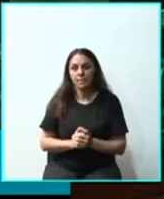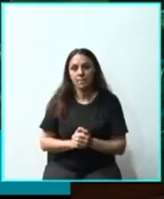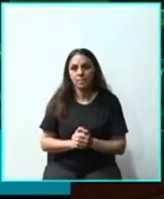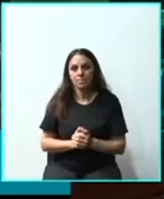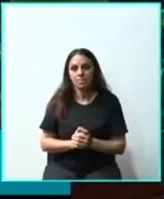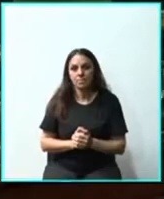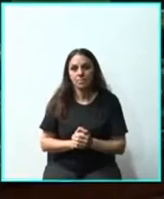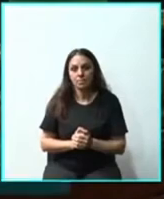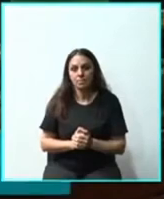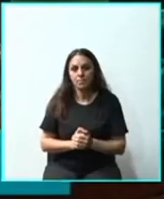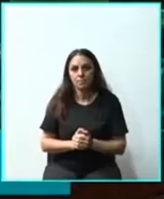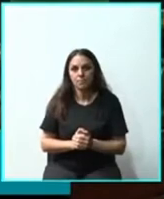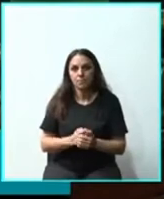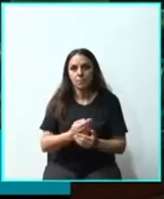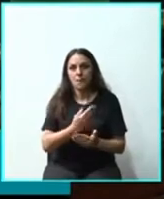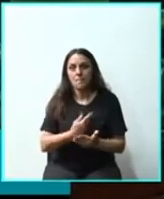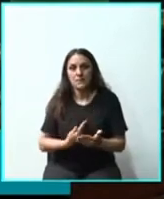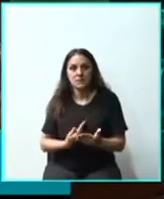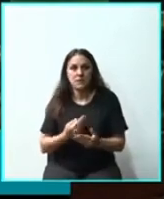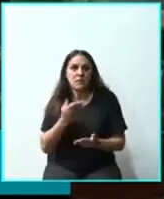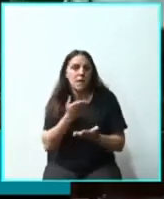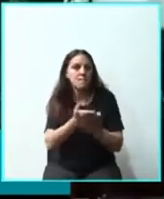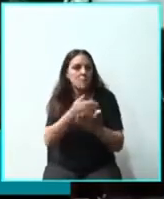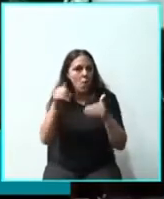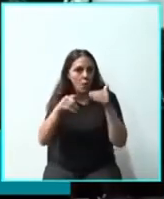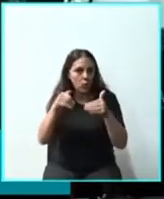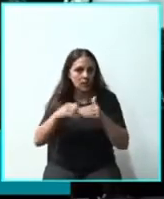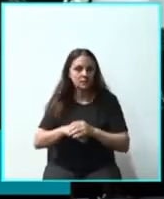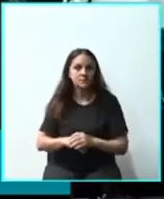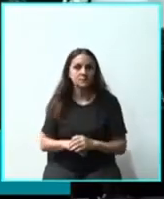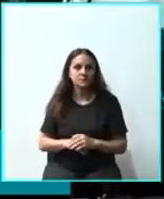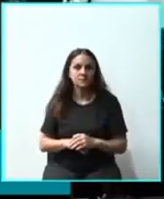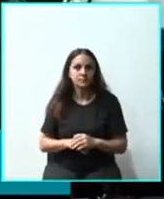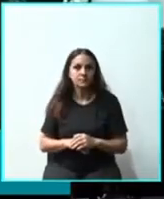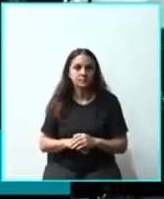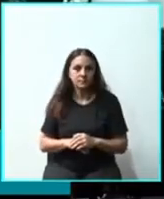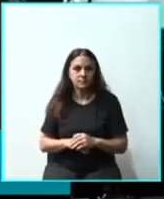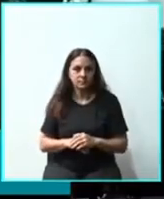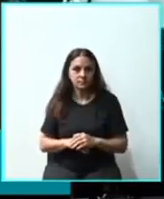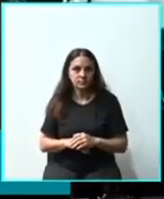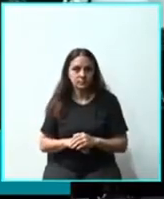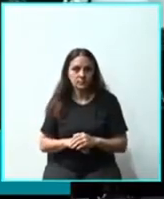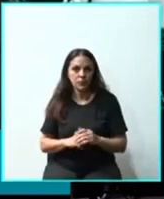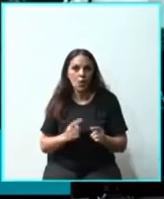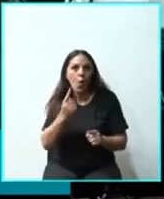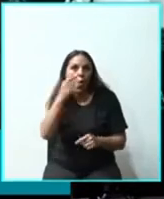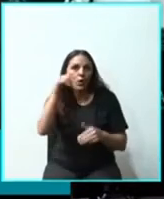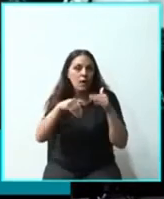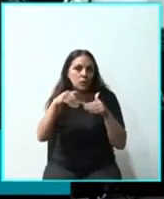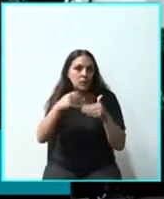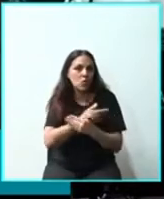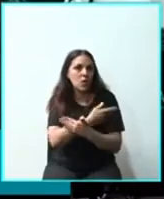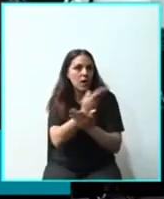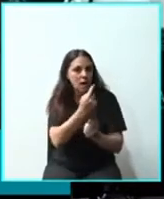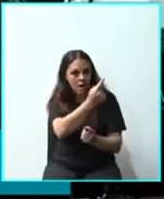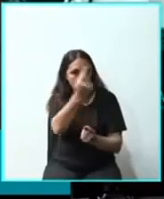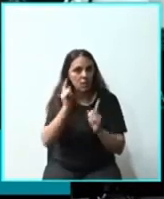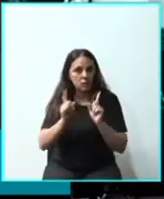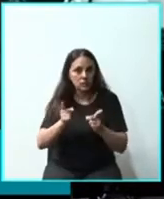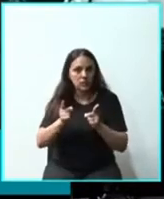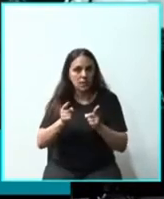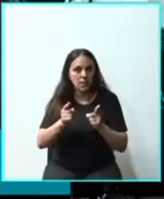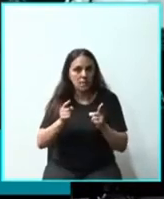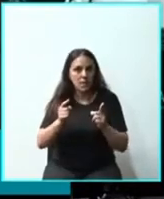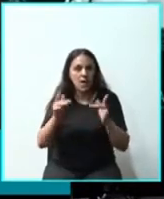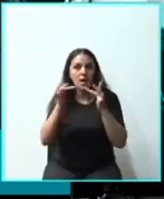oradores, le pido, señor Presidente. Gracias, diputado. Se va a poner a consideración una sola votación en general y en particular por medio